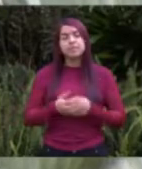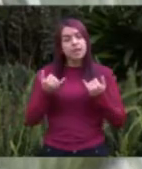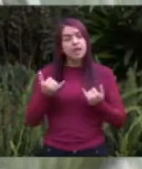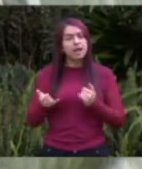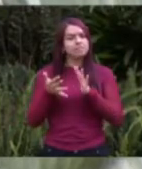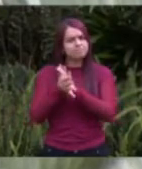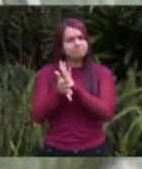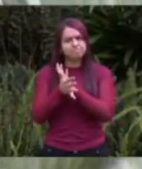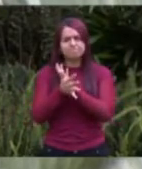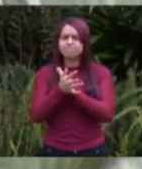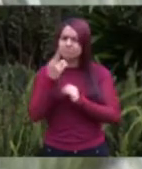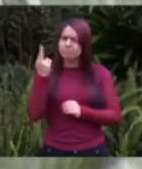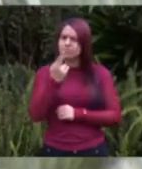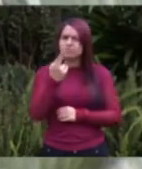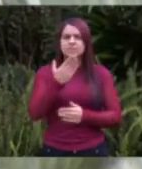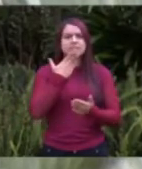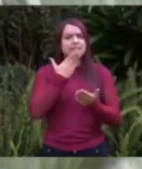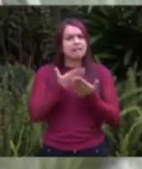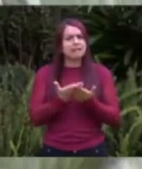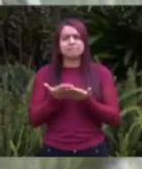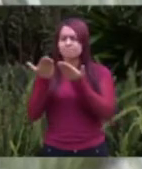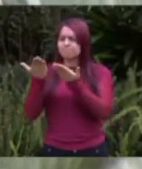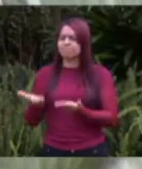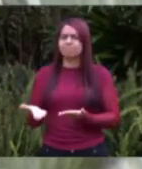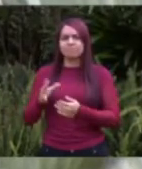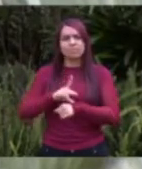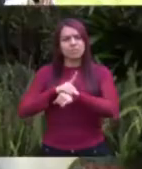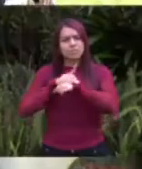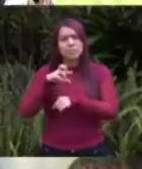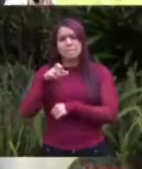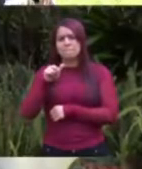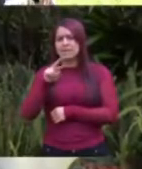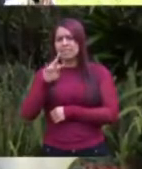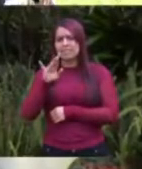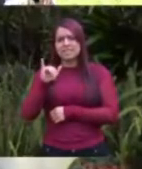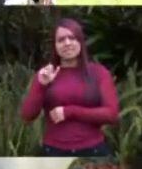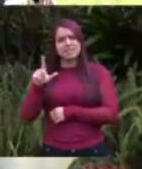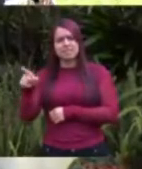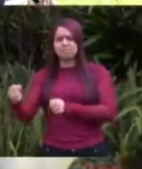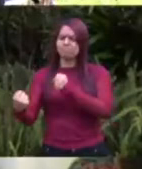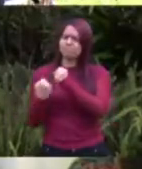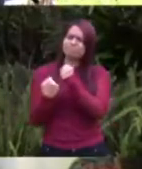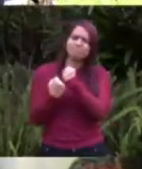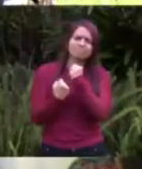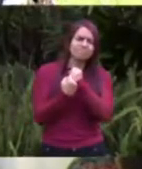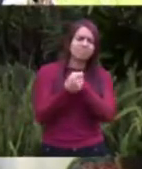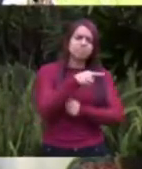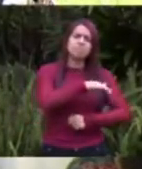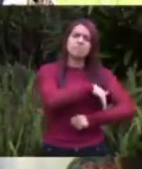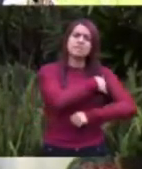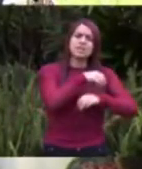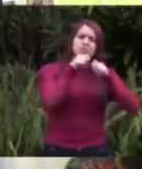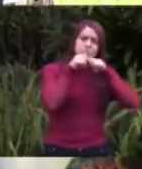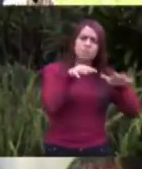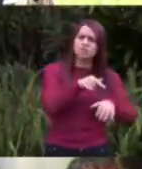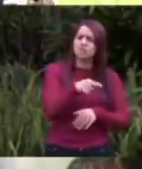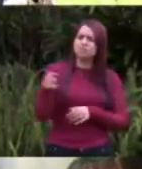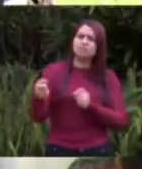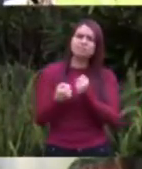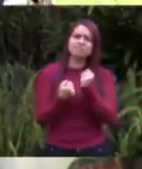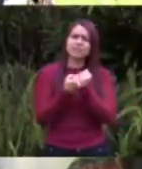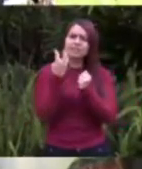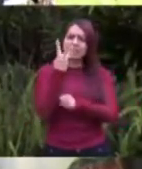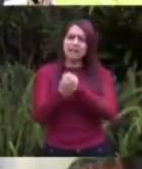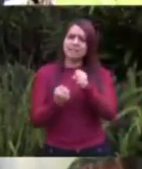mi agradecimiento a la doctora Patricia Linares por su apoyo incondicional al Ministerio Público en estos 3 años y